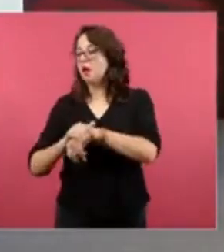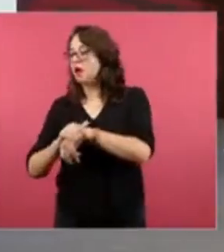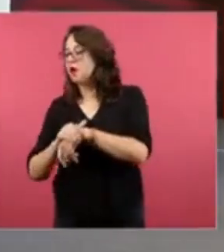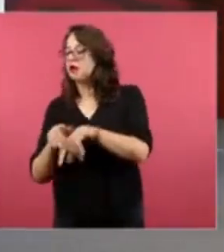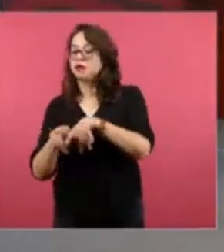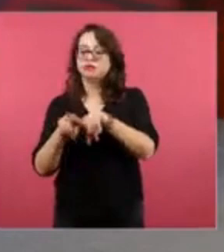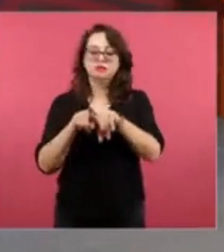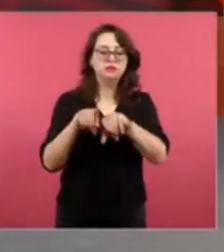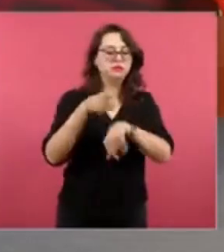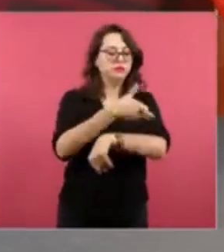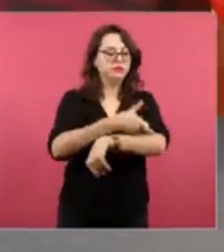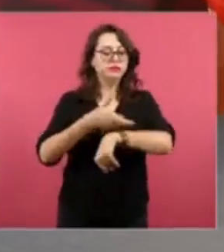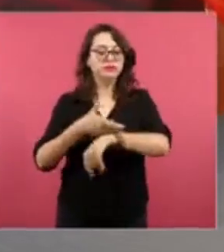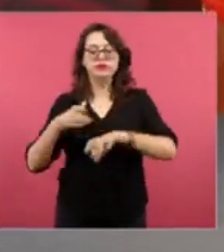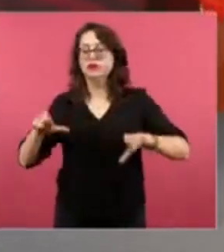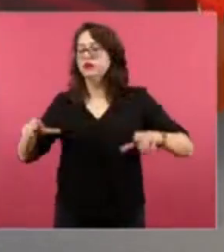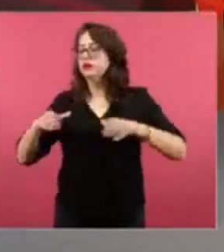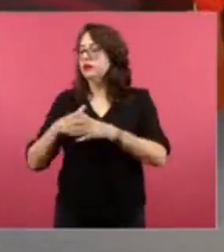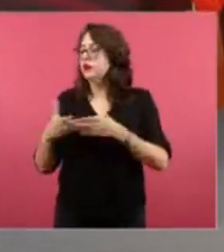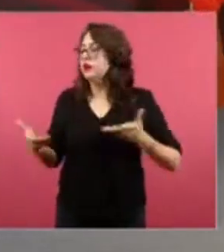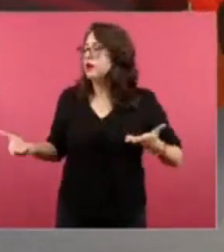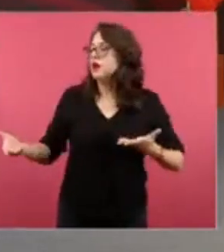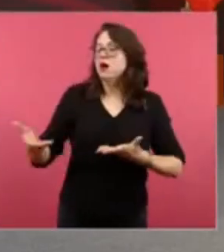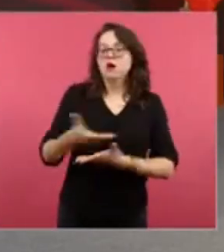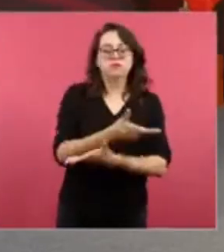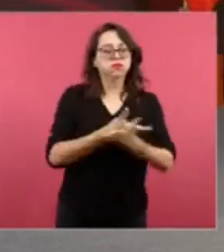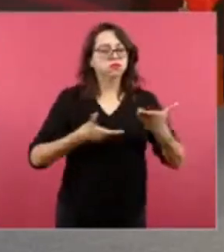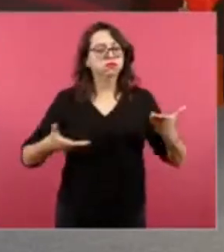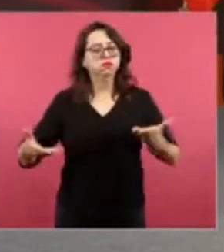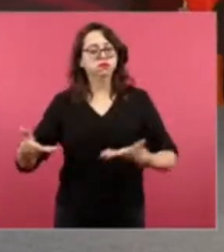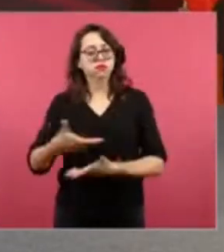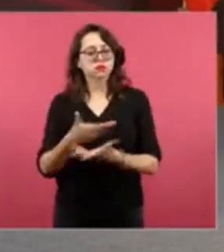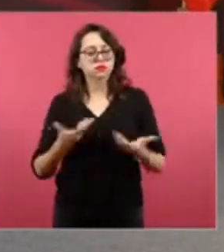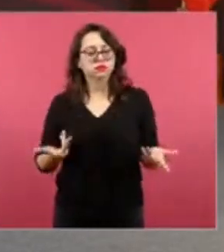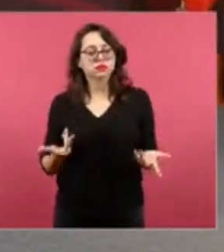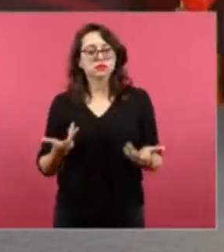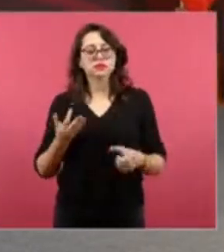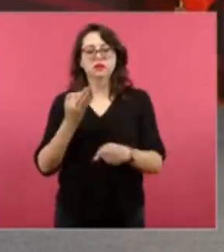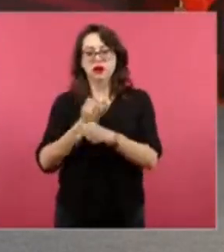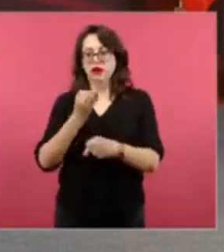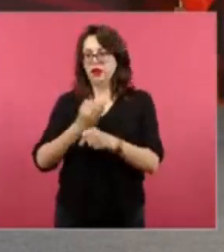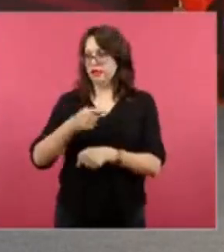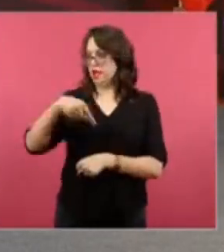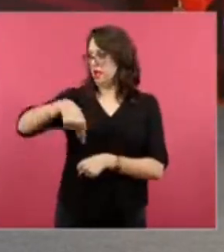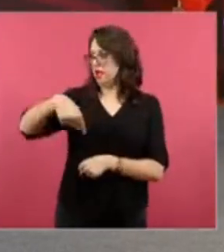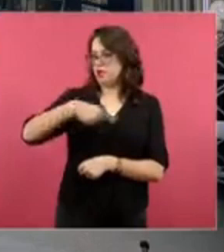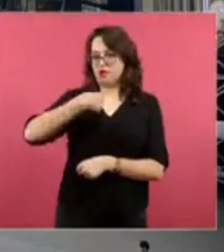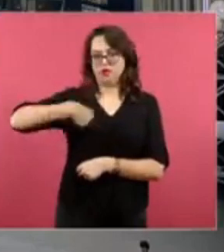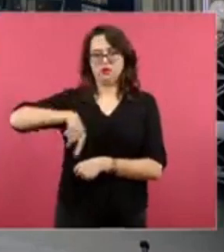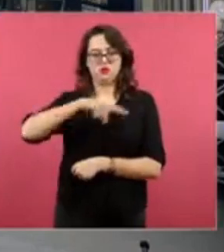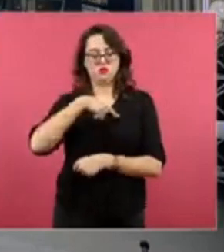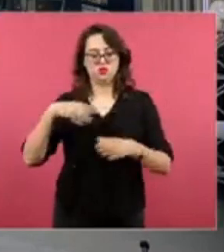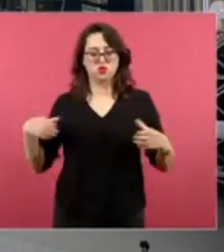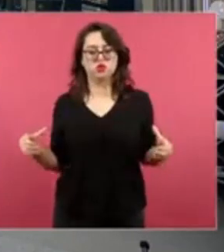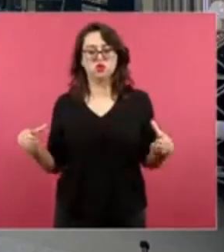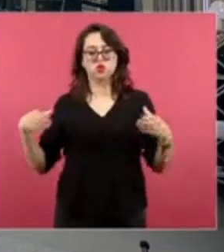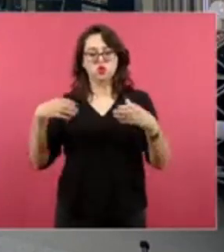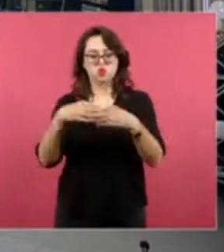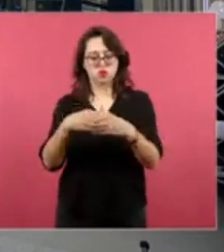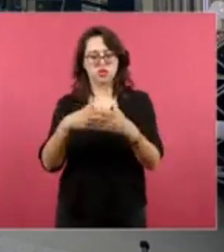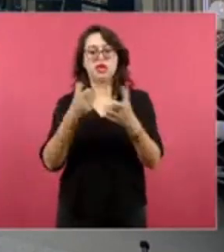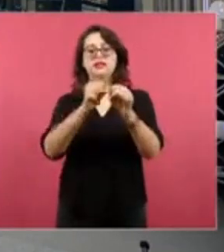amigos, familia, comunidad. ¿Qué es la comunidad? Nosotros en este momento estamos generando una comunidad. El aula es